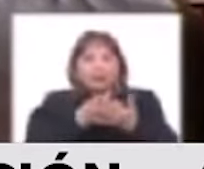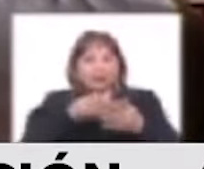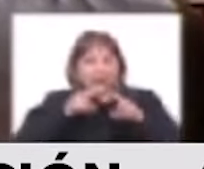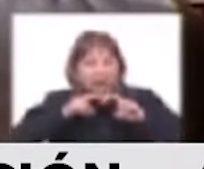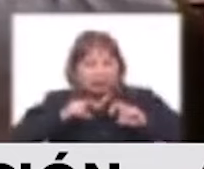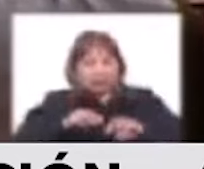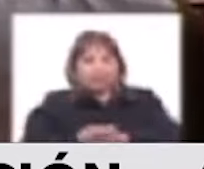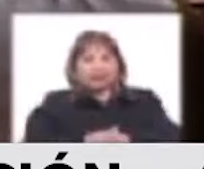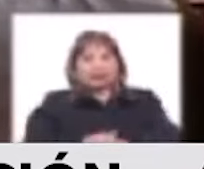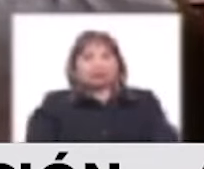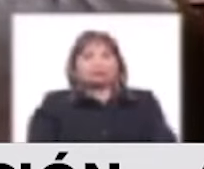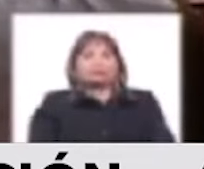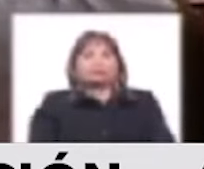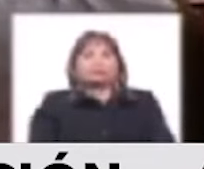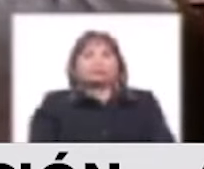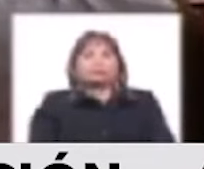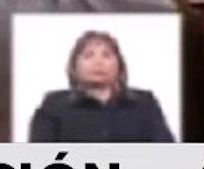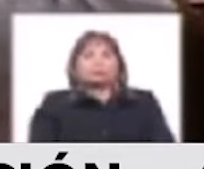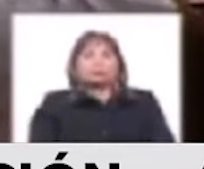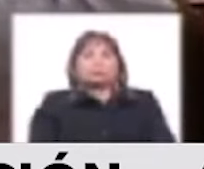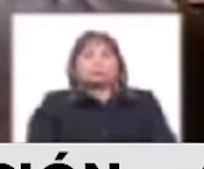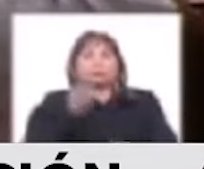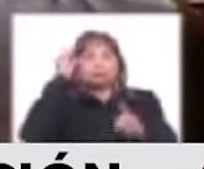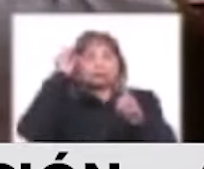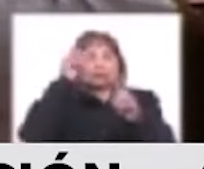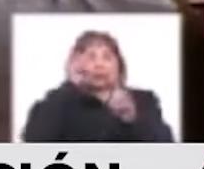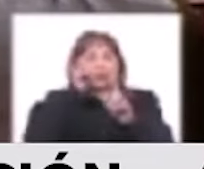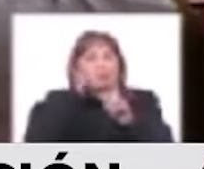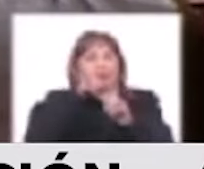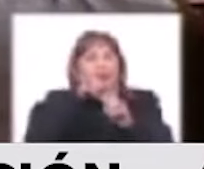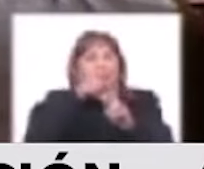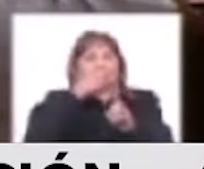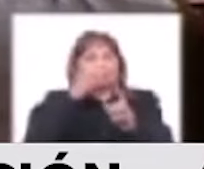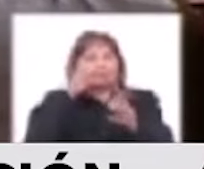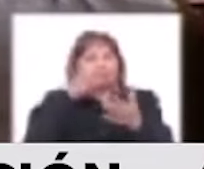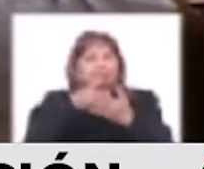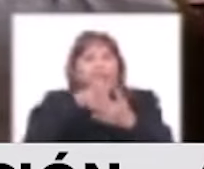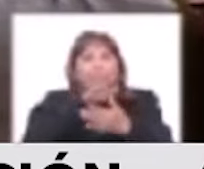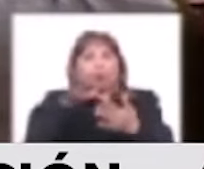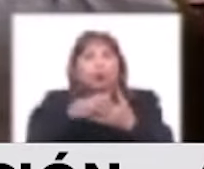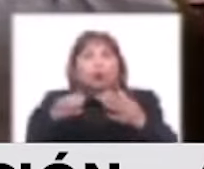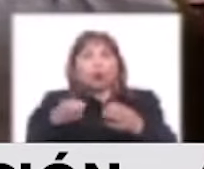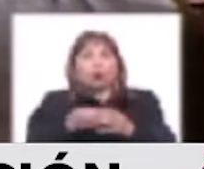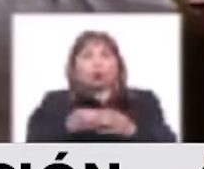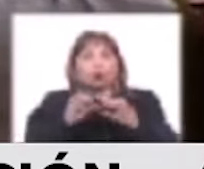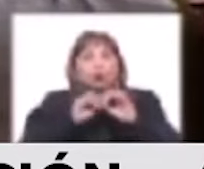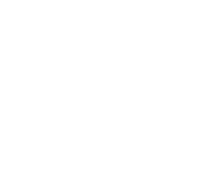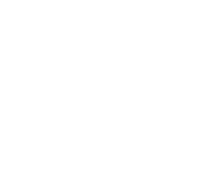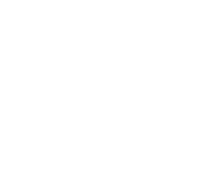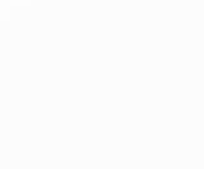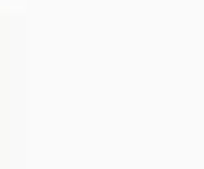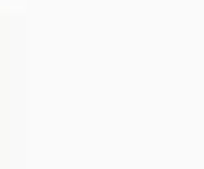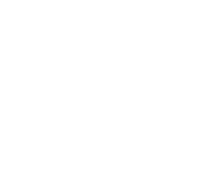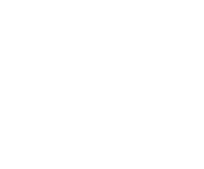crisis alimentaria que actualmente pues enfrenta nuestro país. Con esta información volvemos contigo en estudios.